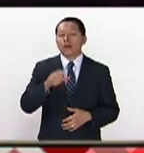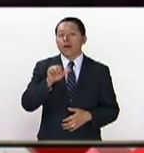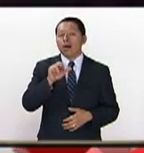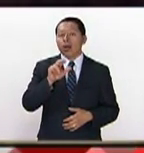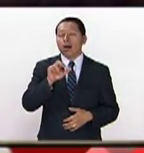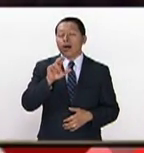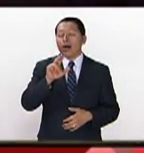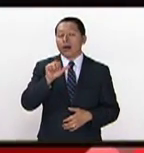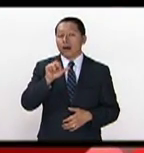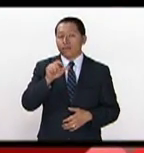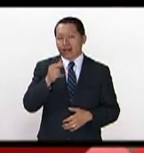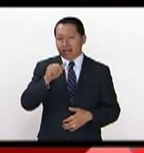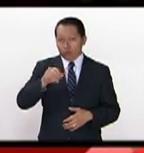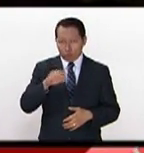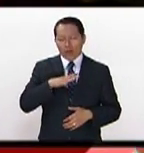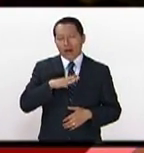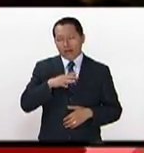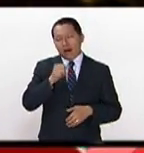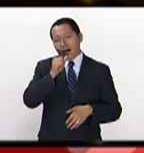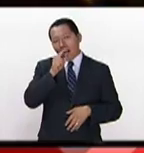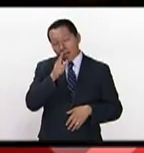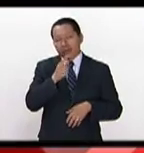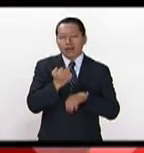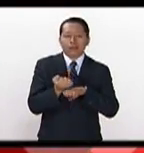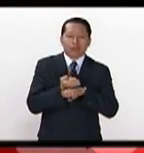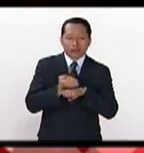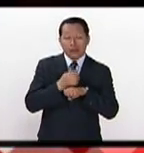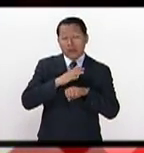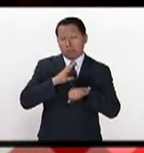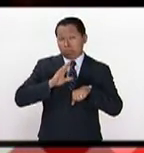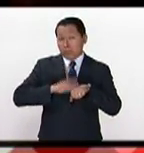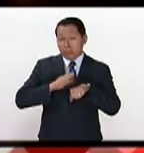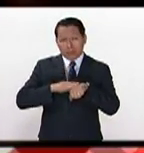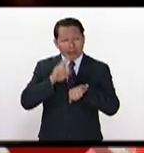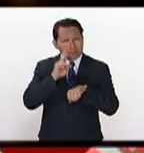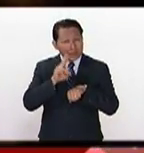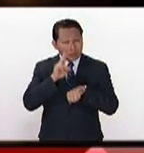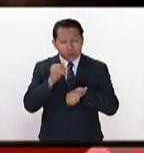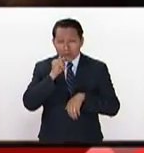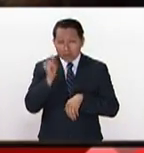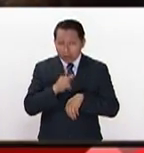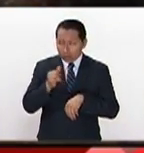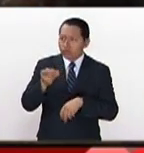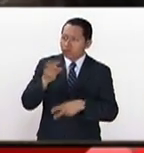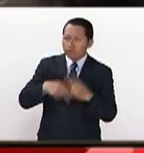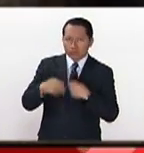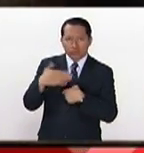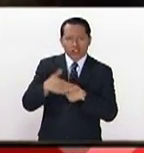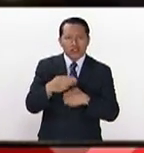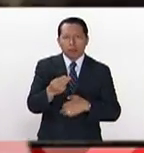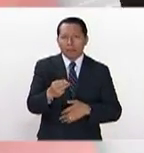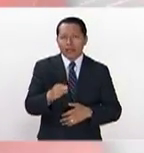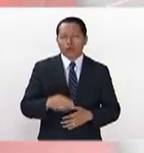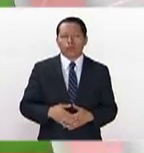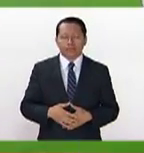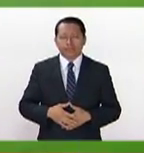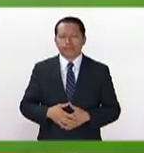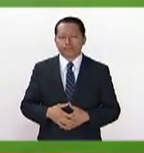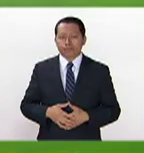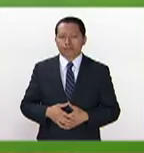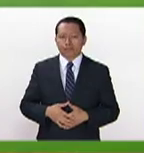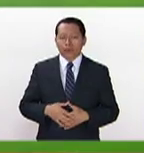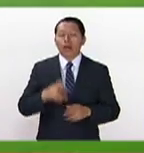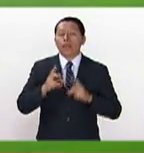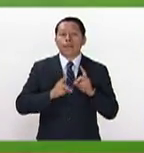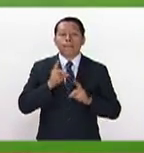Caravaggio, el alma y la sangre, el documental de arte más visto en la historia de Italia, llegará a nuestro país en mayo próximo.